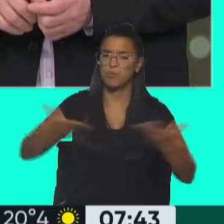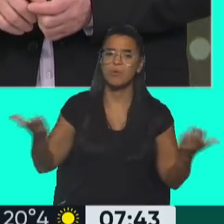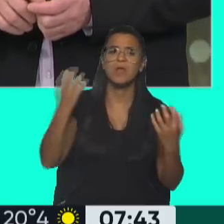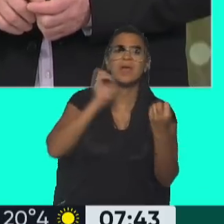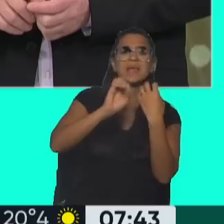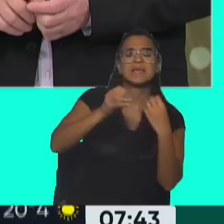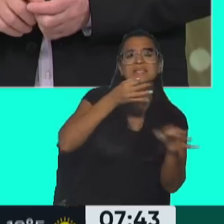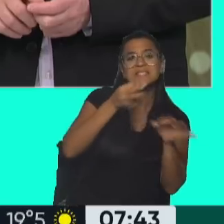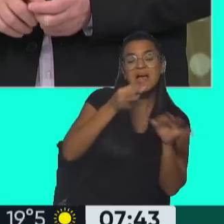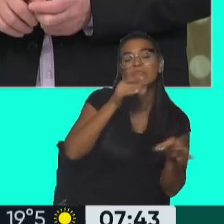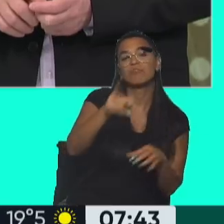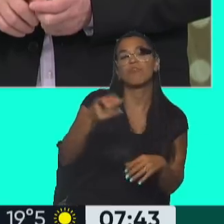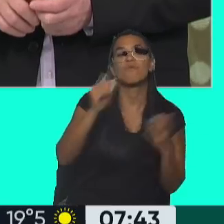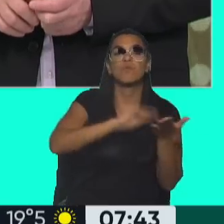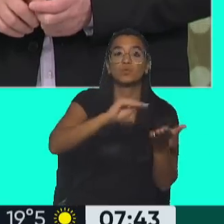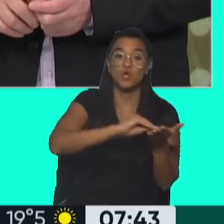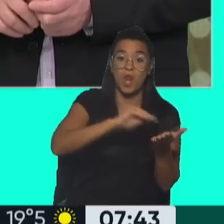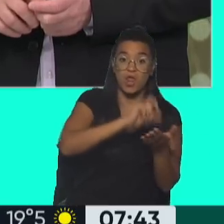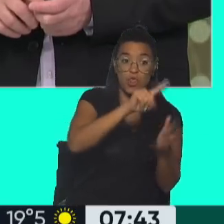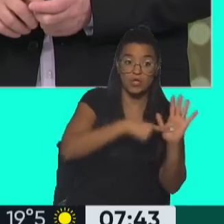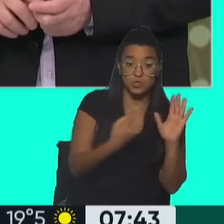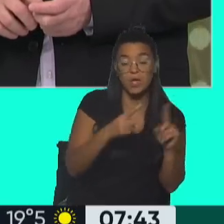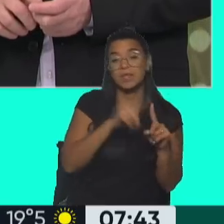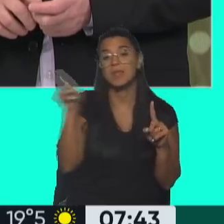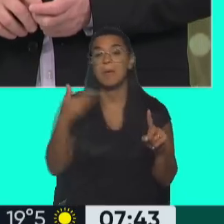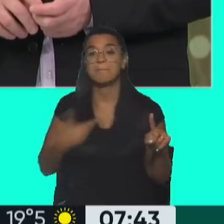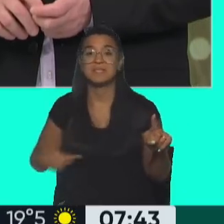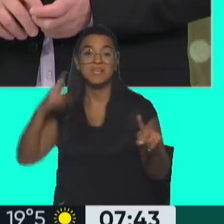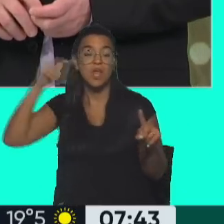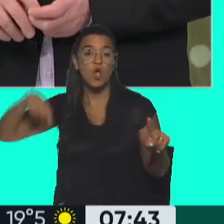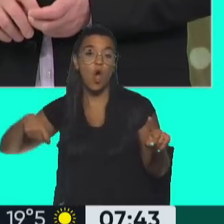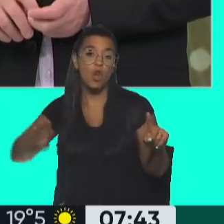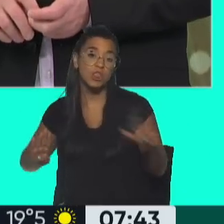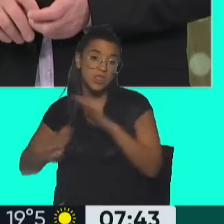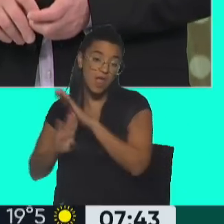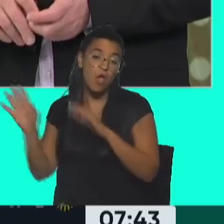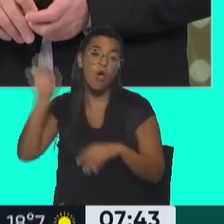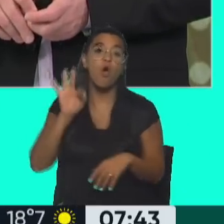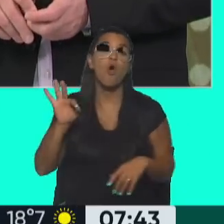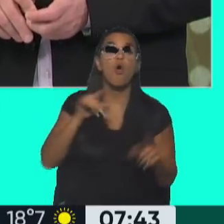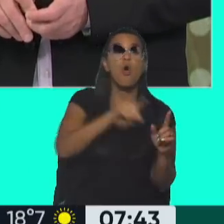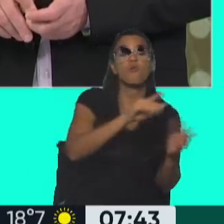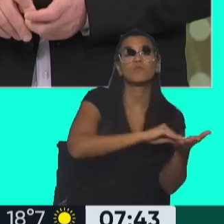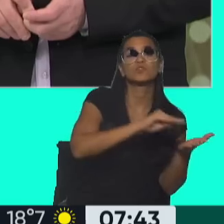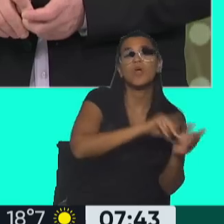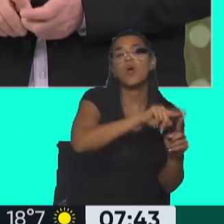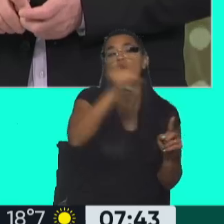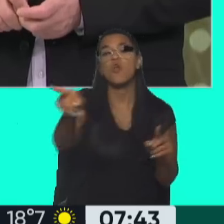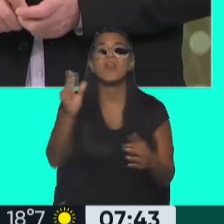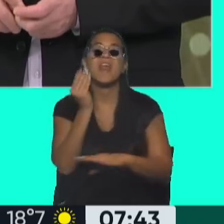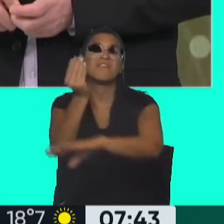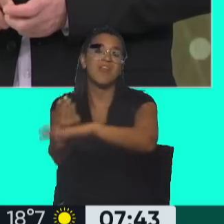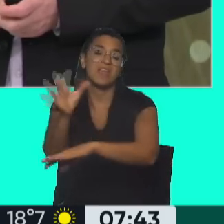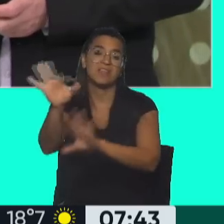chats entre el funcionario de la Ciudad de Buenos Aires y el presidente de la Corte o entre el funcionario de la Ciudad de Buenos Aires y algún referente o